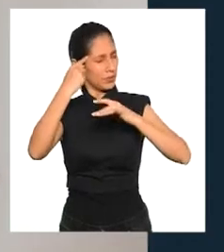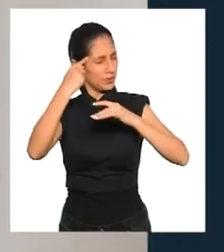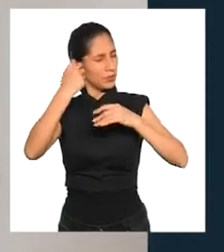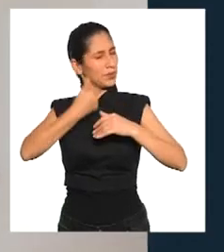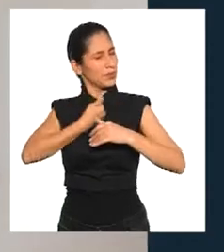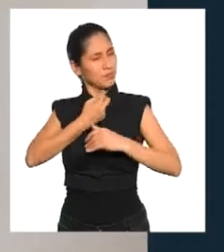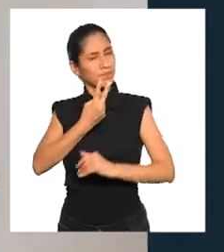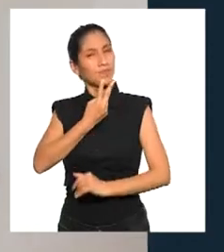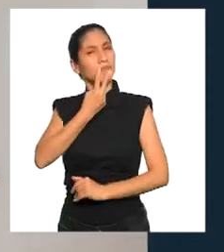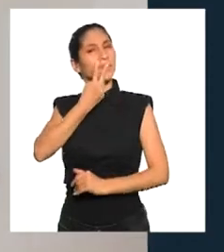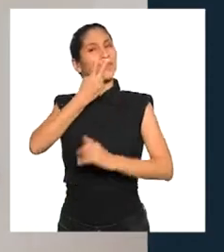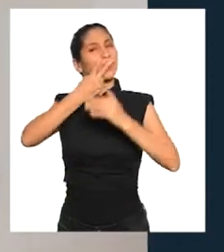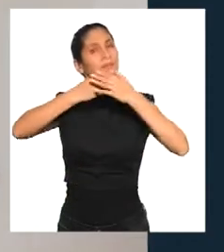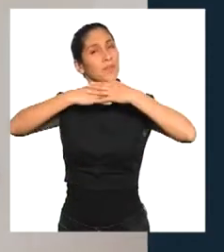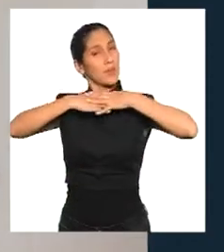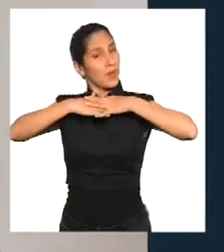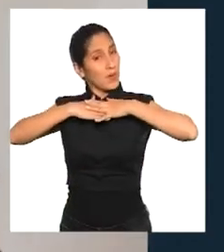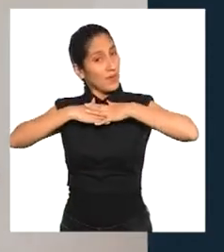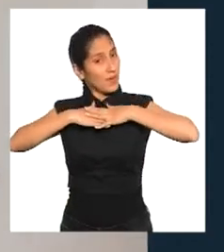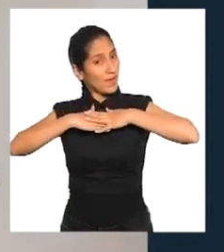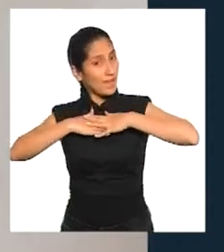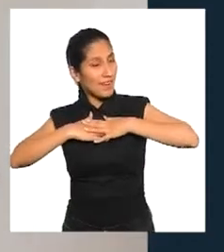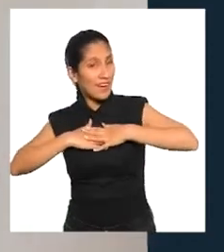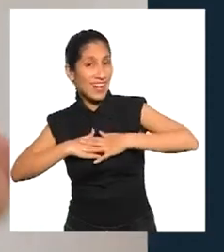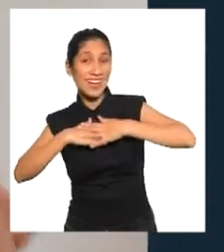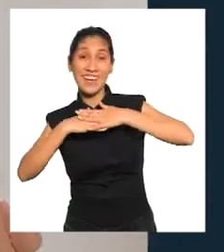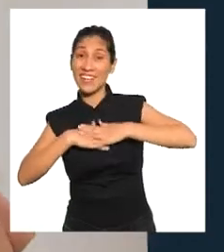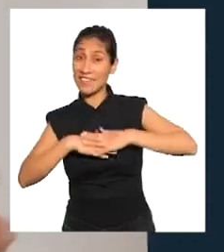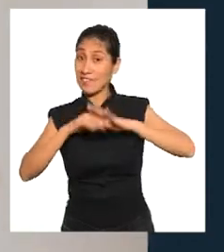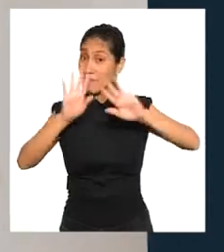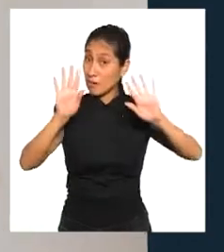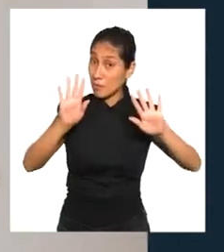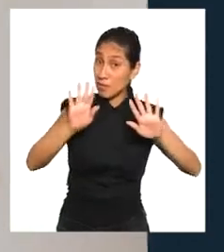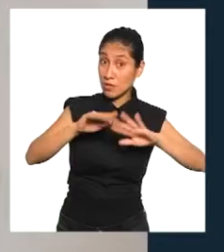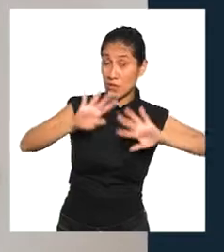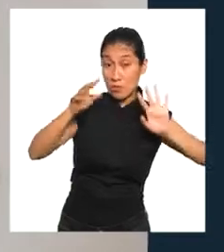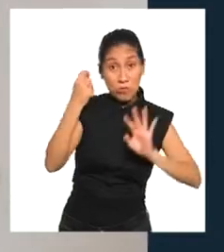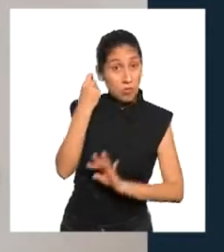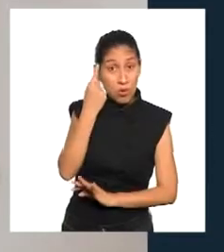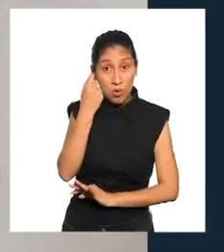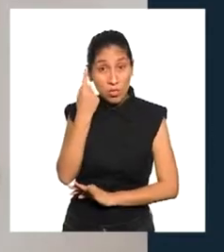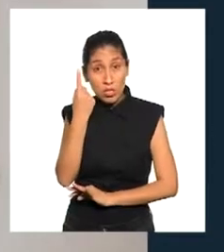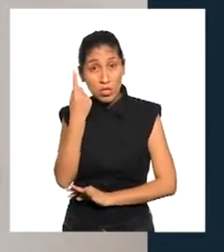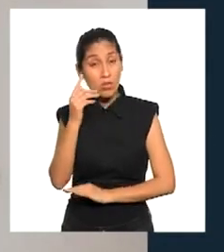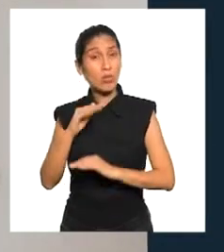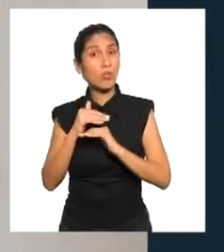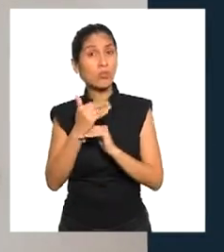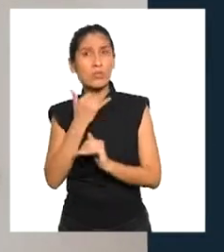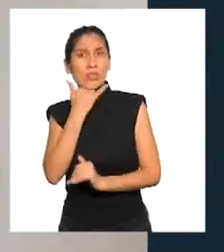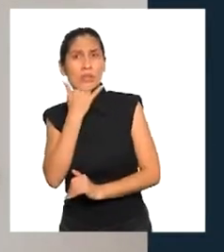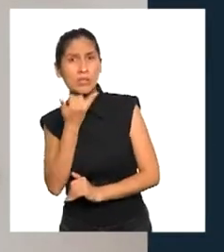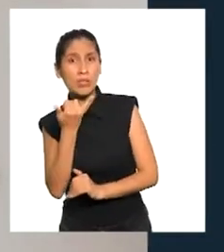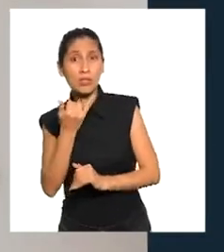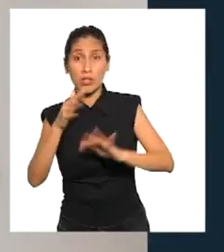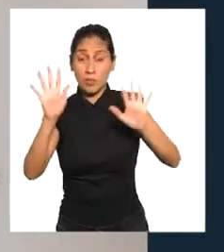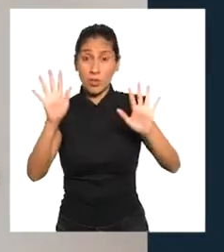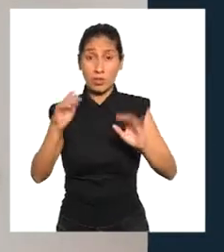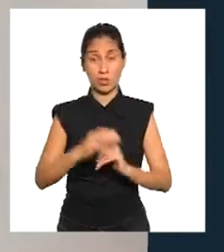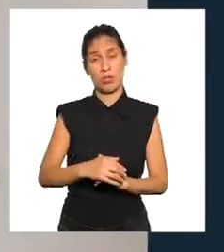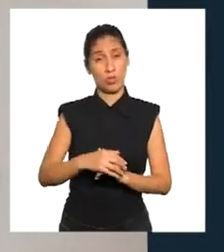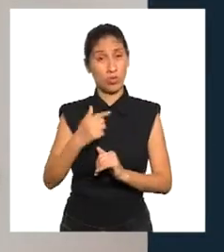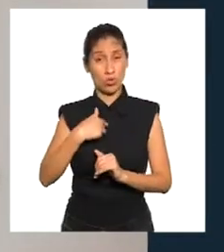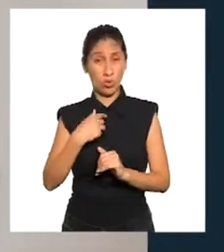a respirar, voy a calmar y por último, si no lo entiendo, ¿qué sería lo peor que podría pasar? De repente puedo